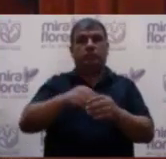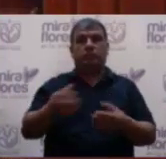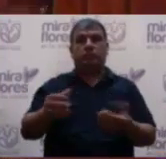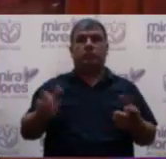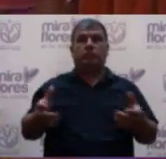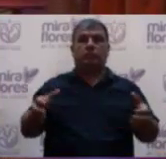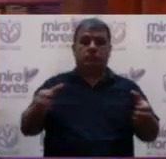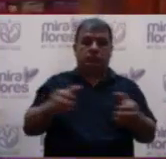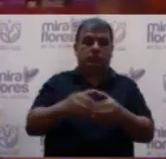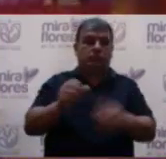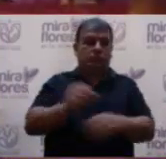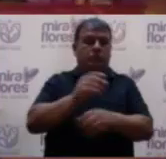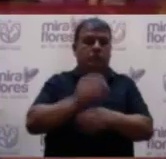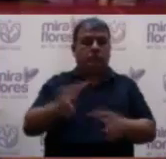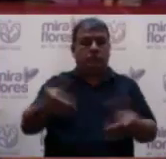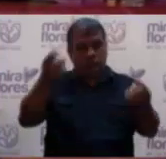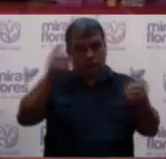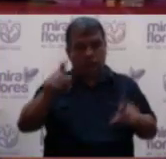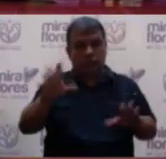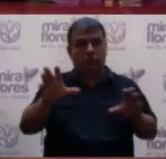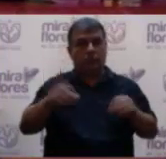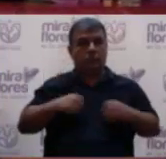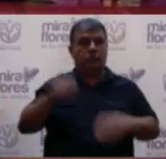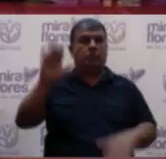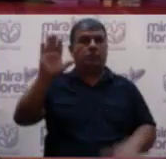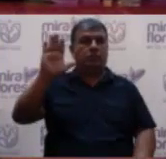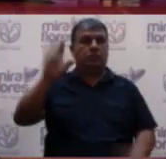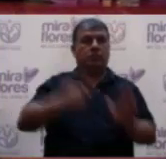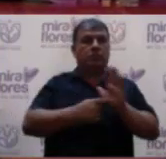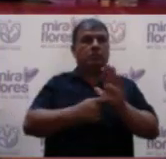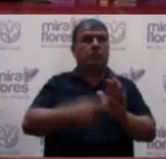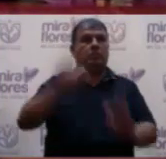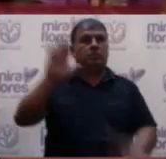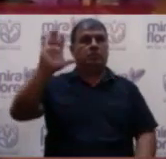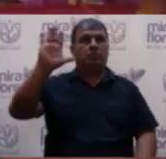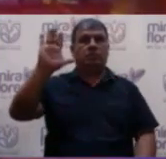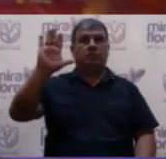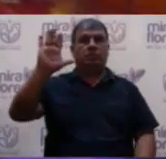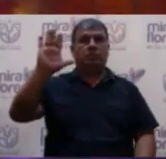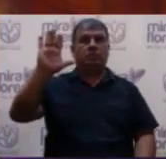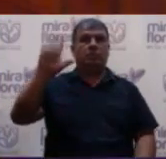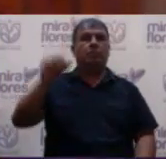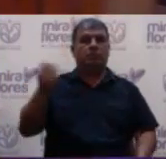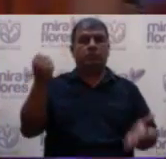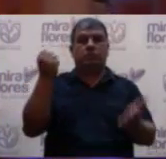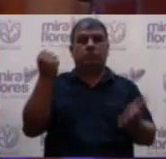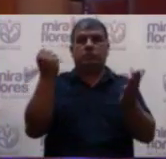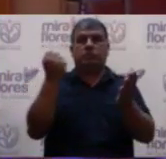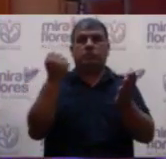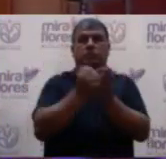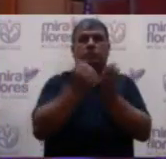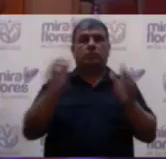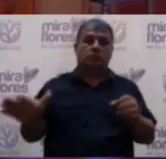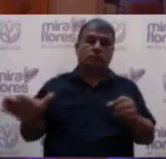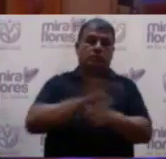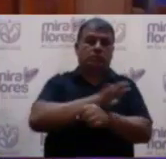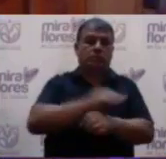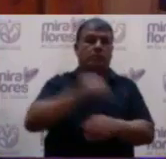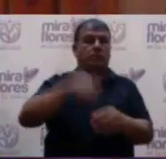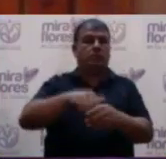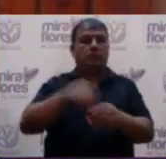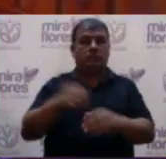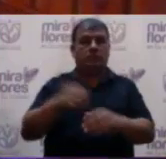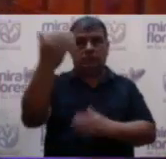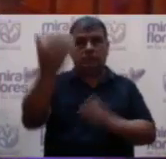Consejo que estén a favor de aprobar el acta mencionada, hicieron expresar la señal de conformidad. Se aprueba por unanimidad de votos. Muchas gracias. Vamos al